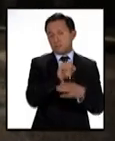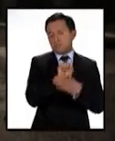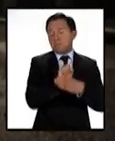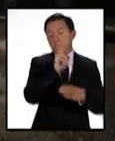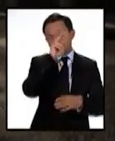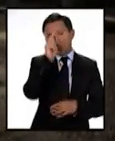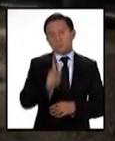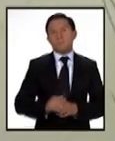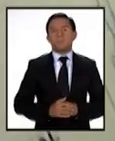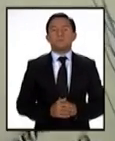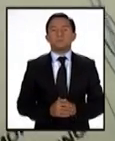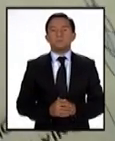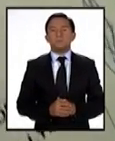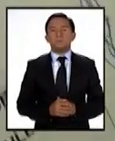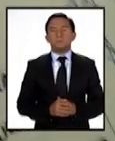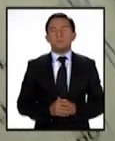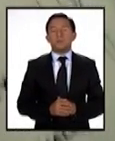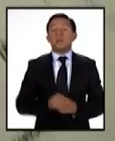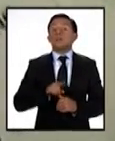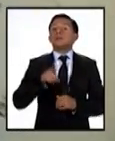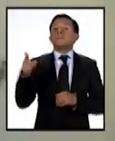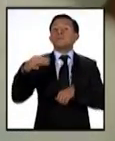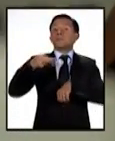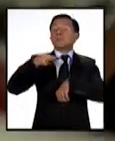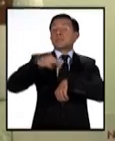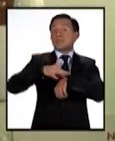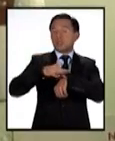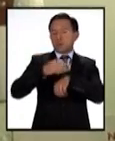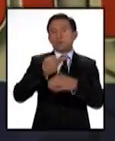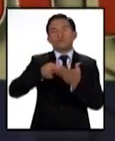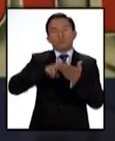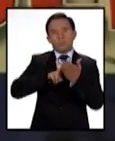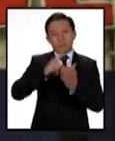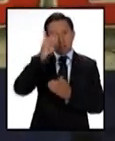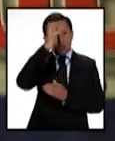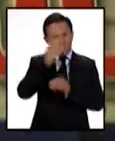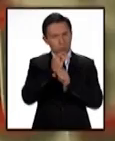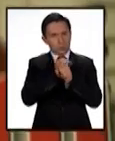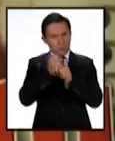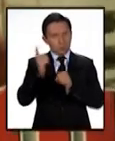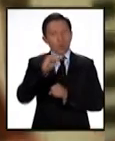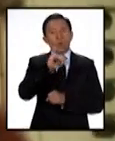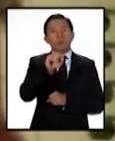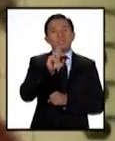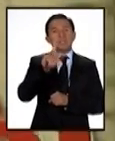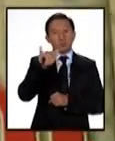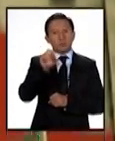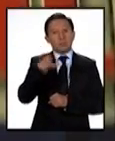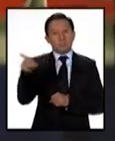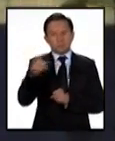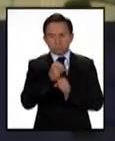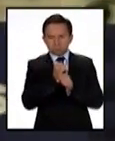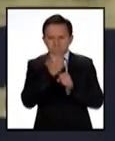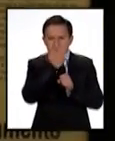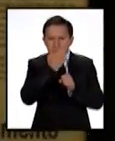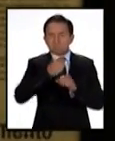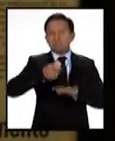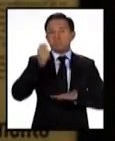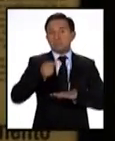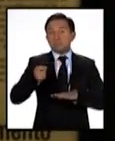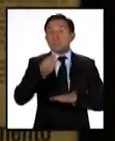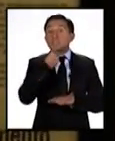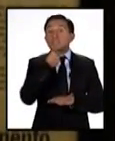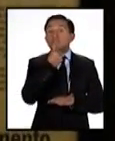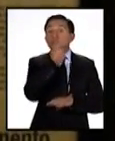El dictamen del médico perito psiquiatra José Luis González Moya refiere cómo ese niño de solo 6 años había